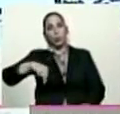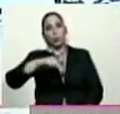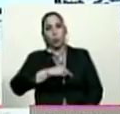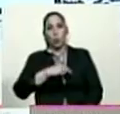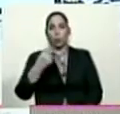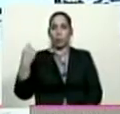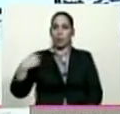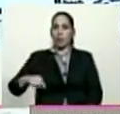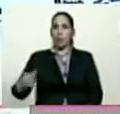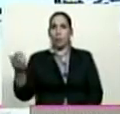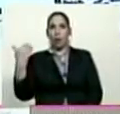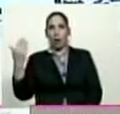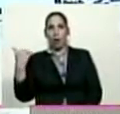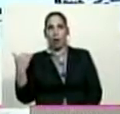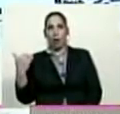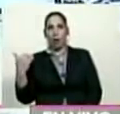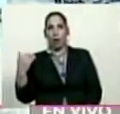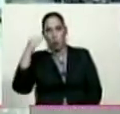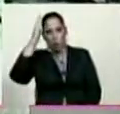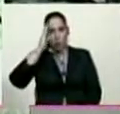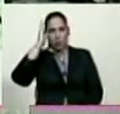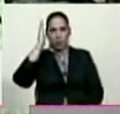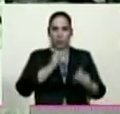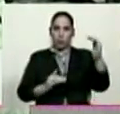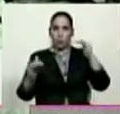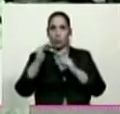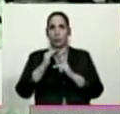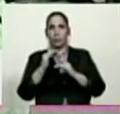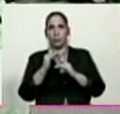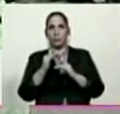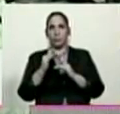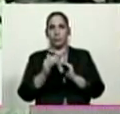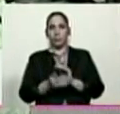teníamos, una conciencia superior